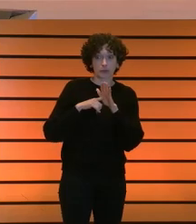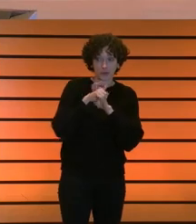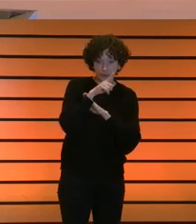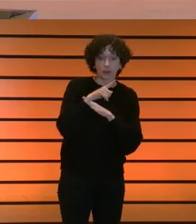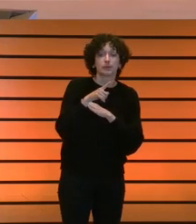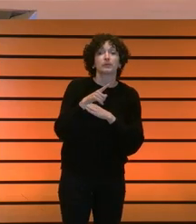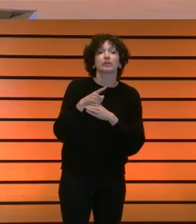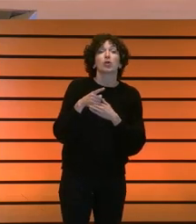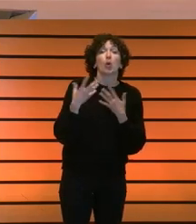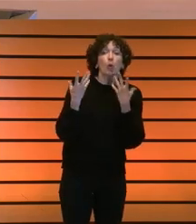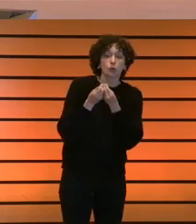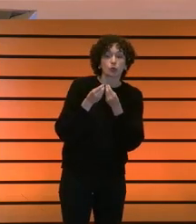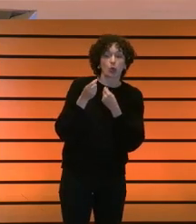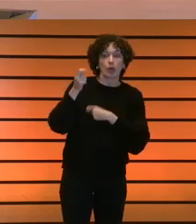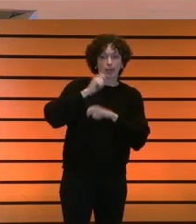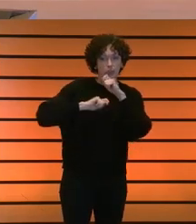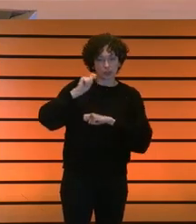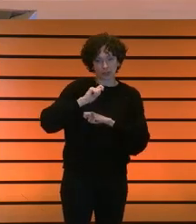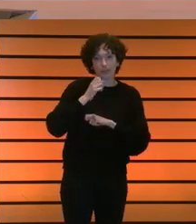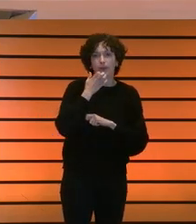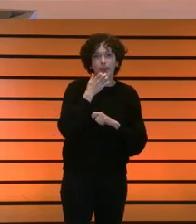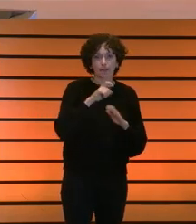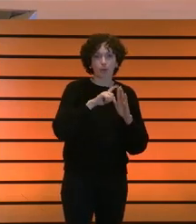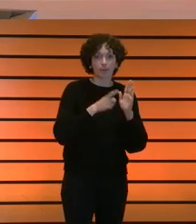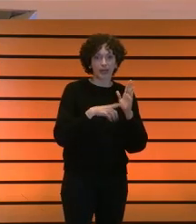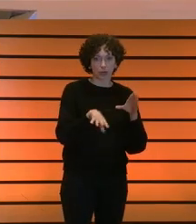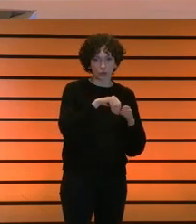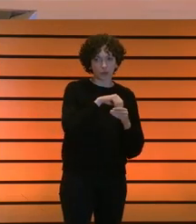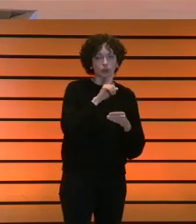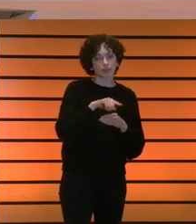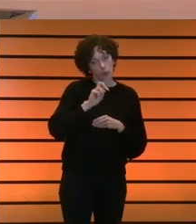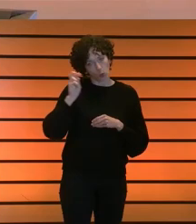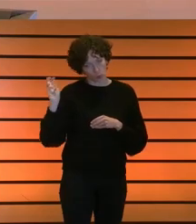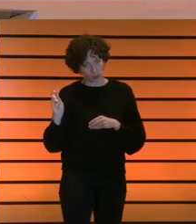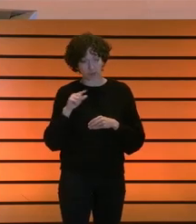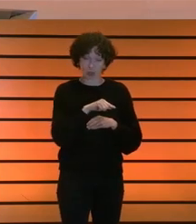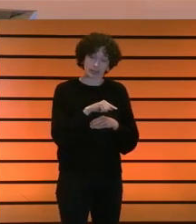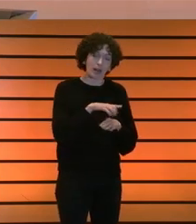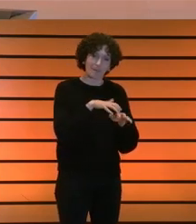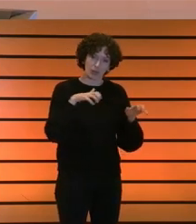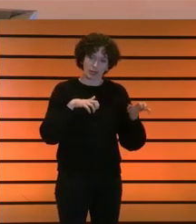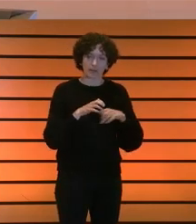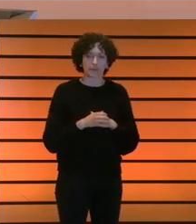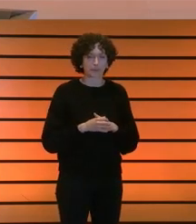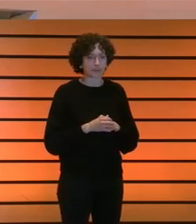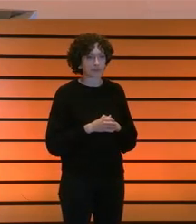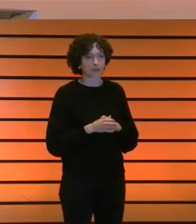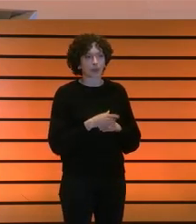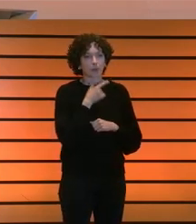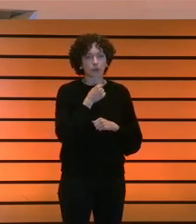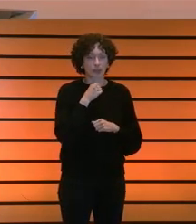entidades fundamentalmente con plena no solo con plena pero fundamentalmente completa me gustaría empezar a